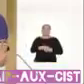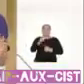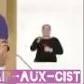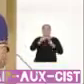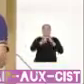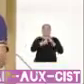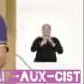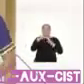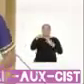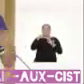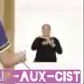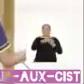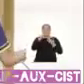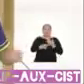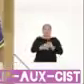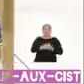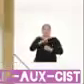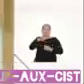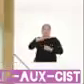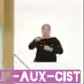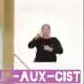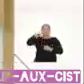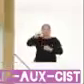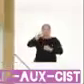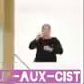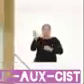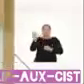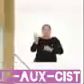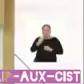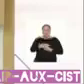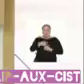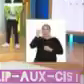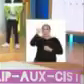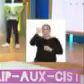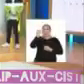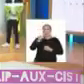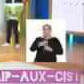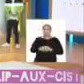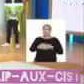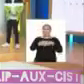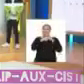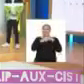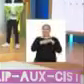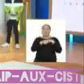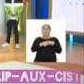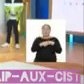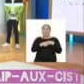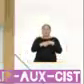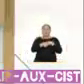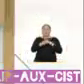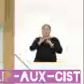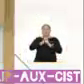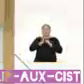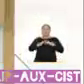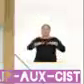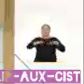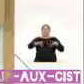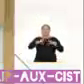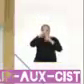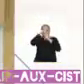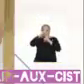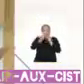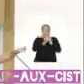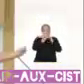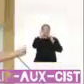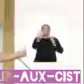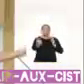Y para comenzar el programa de hoy, Jonathan, te propongo hacerlo con nuestro saludo pandémico, que respeta el distanciamiento